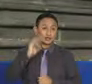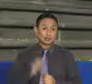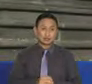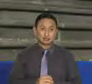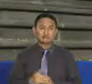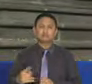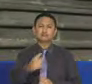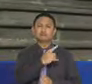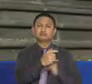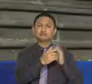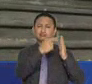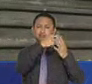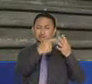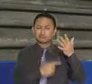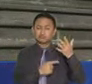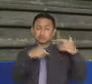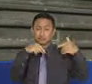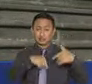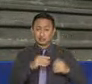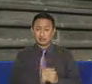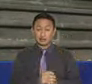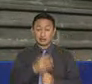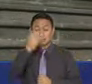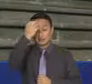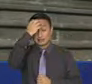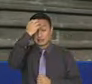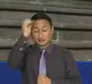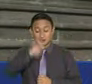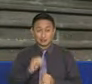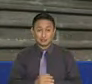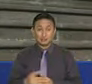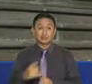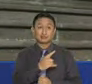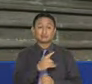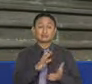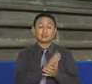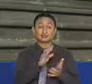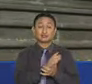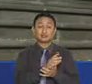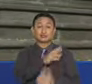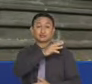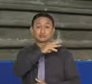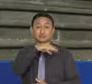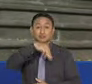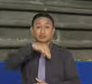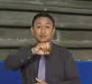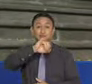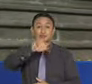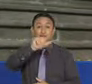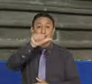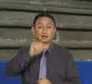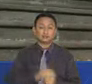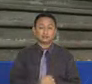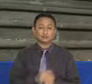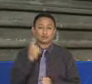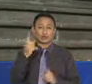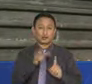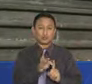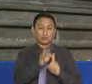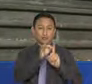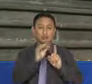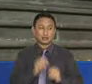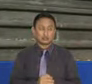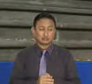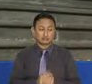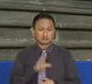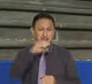las cualidades que se pueden destacar tanto académicas y no académicas de este establecimiento Yo quiero destacar una tal vez no